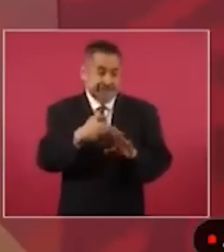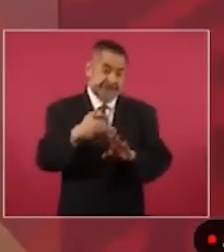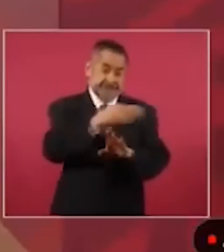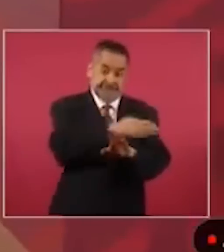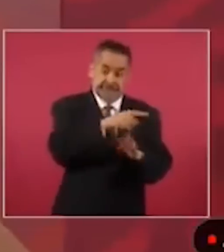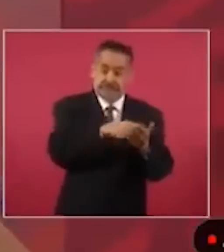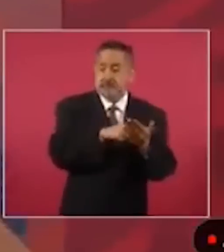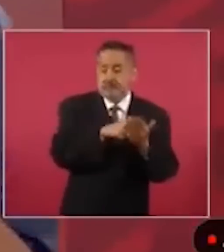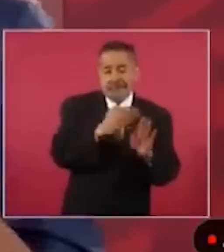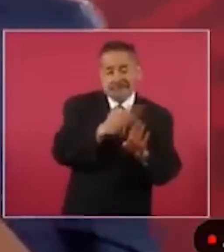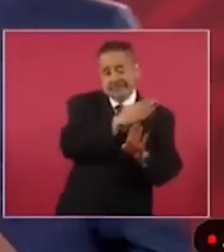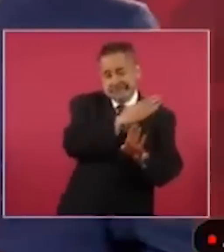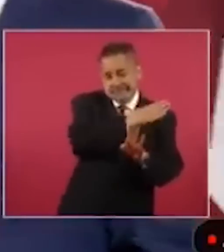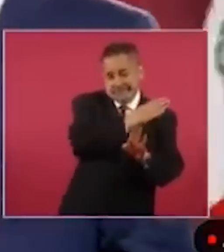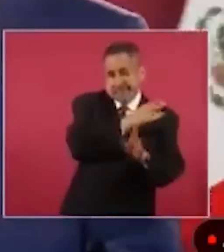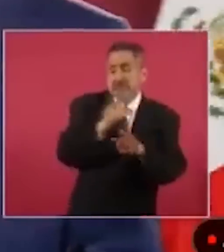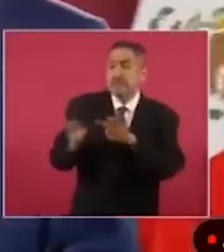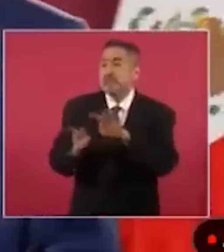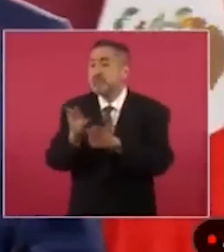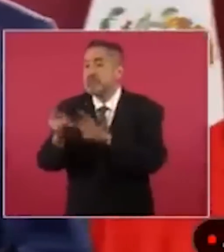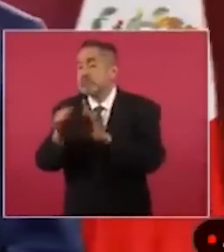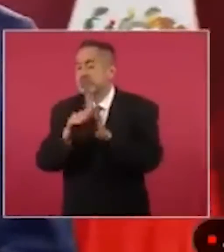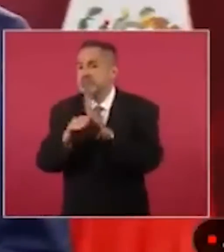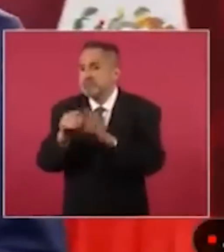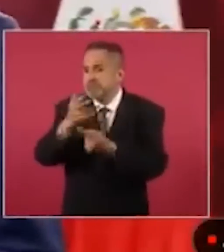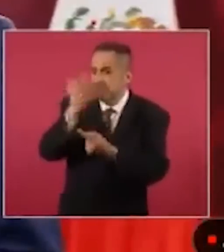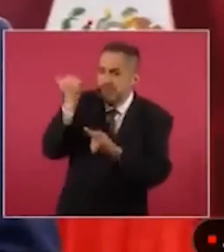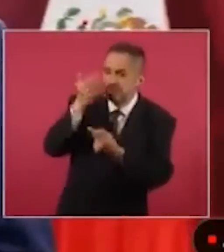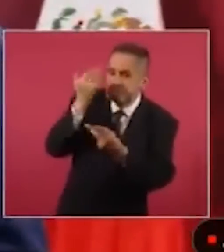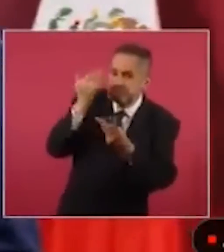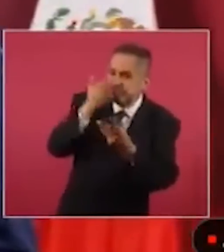solo se habían enterado el 37%